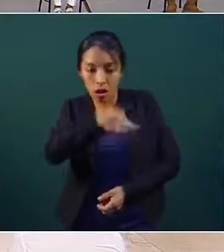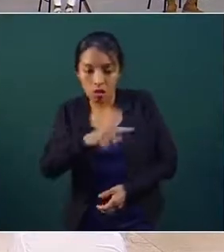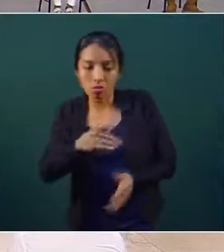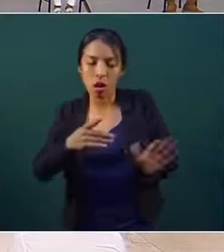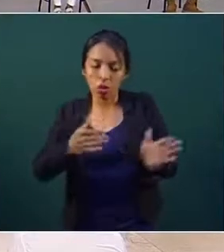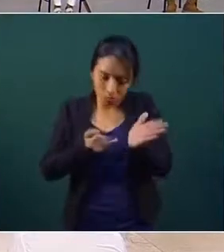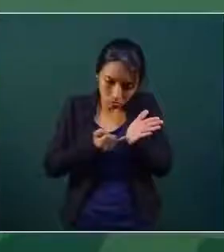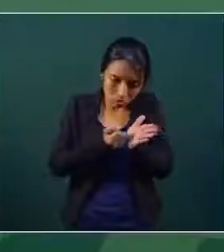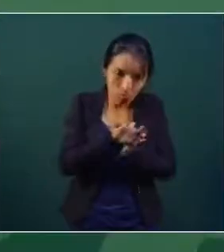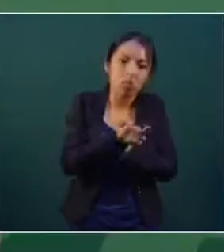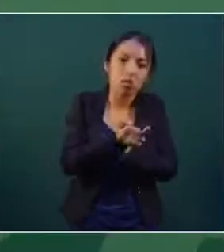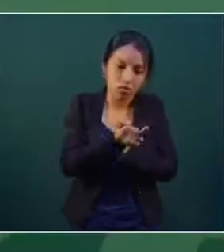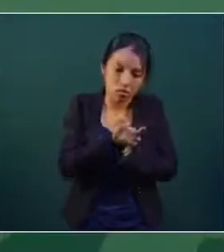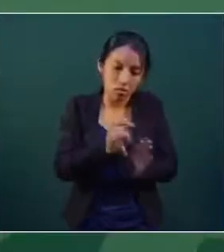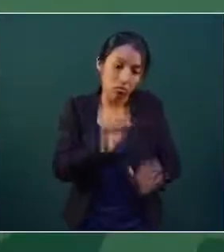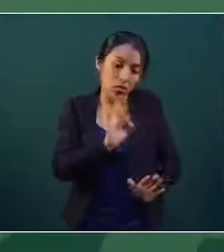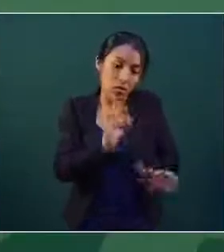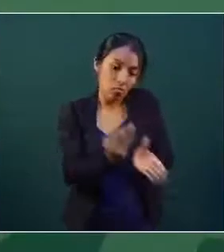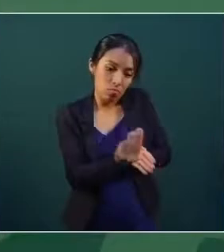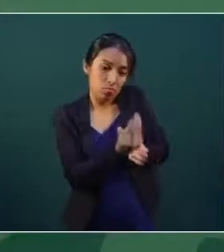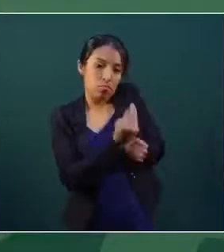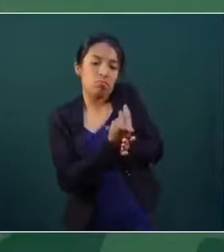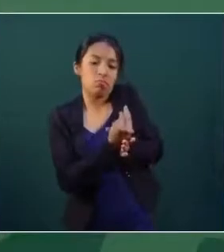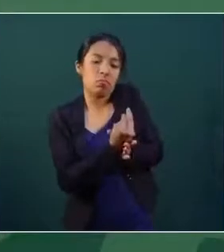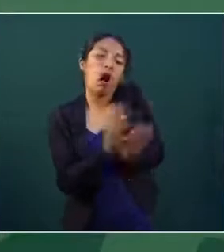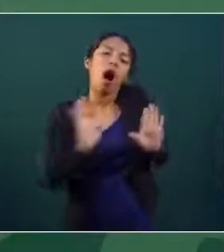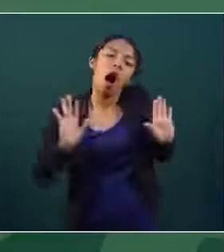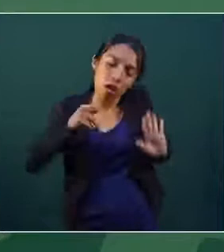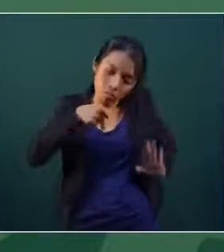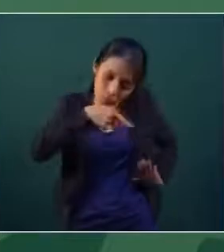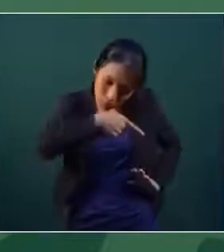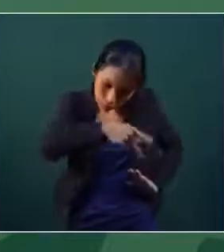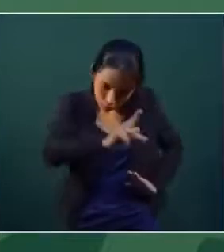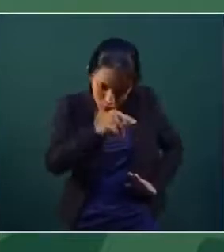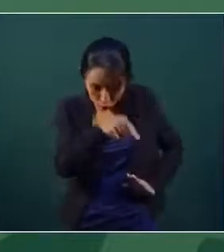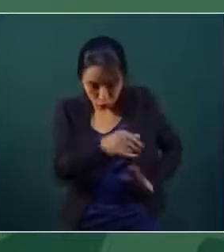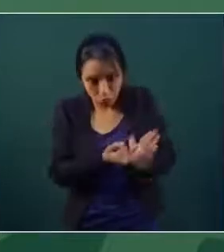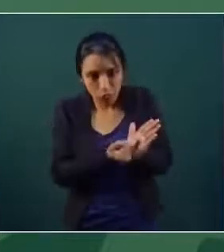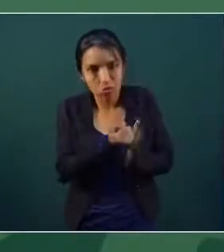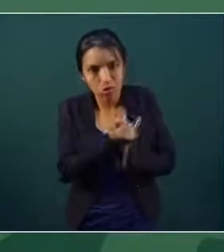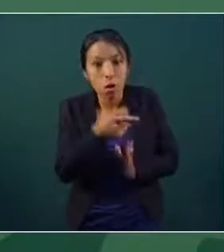es otro asunto, ¿no? Pero sí